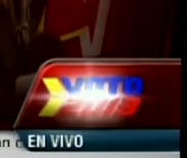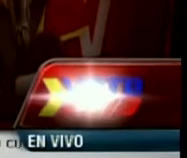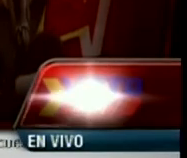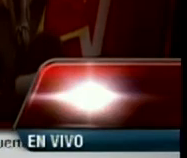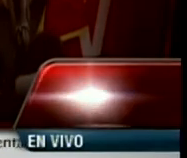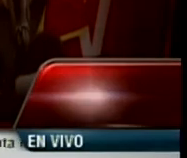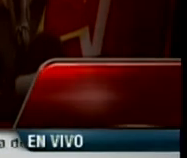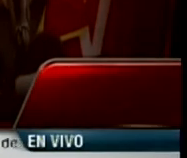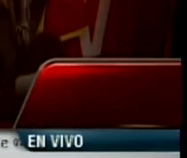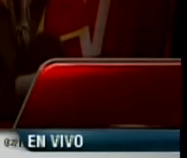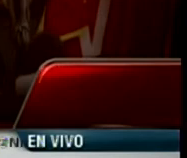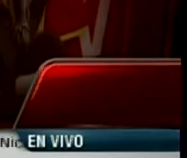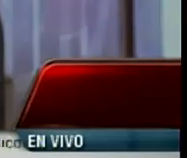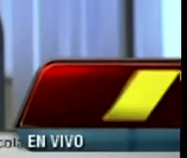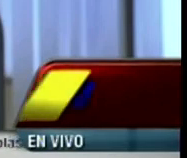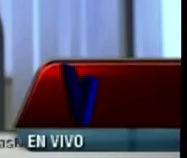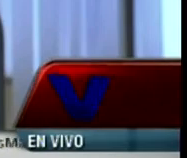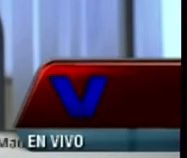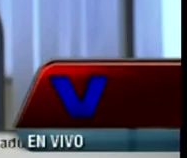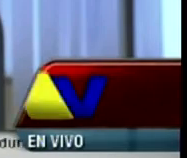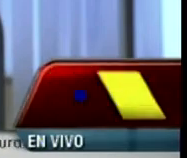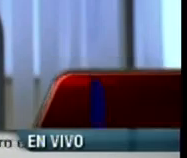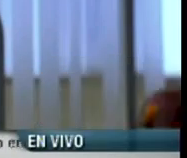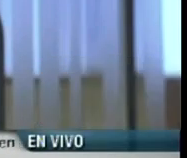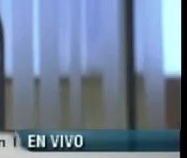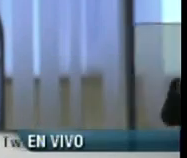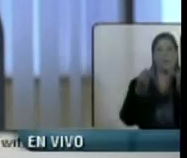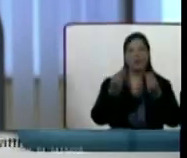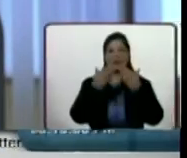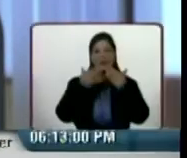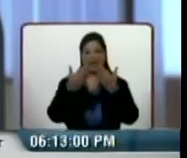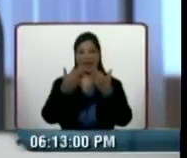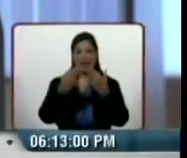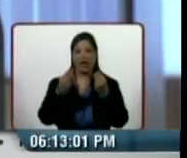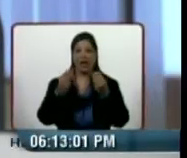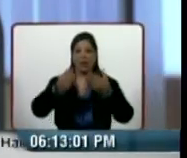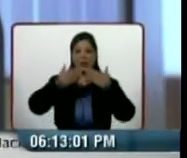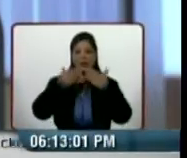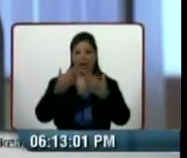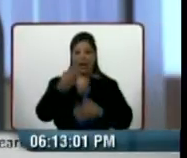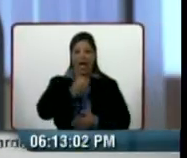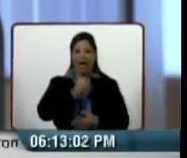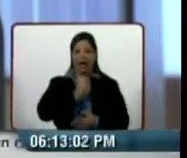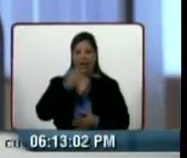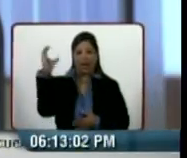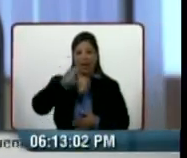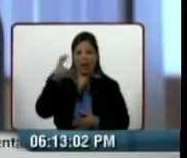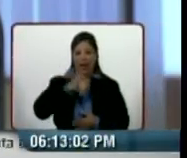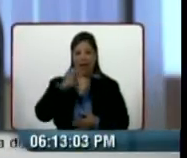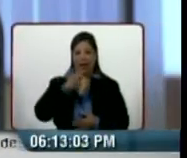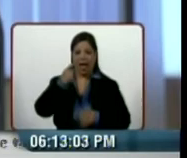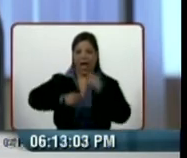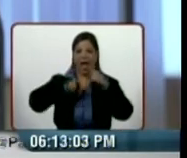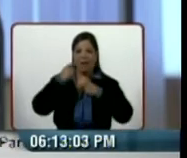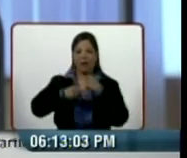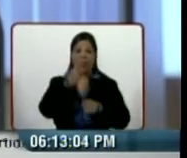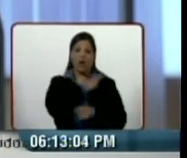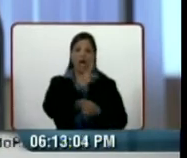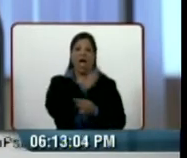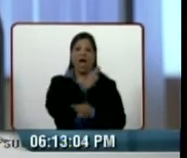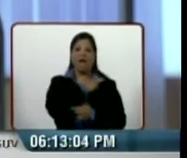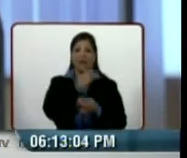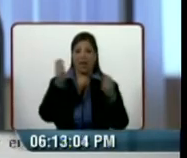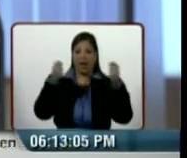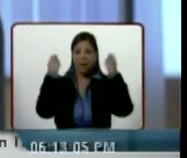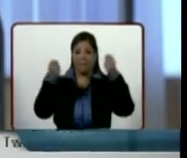expresión democrática del pueblo eres bueno muchísimas gracias a la era del alcalde jorge rodríguez por supuesto informando todo todo